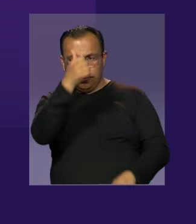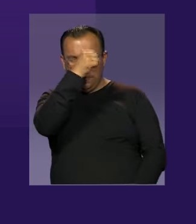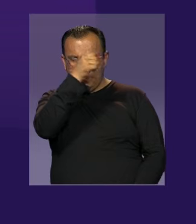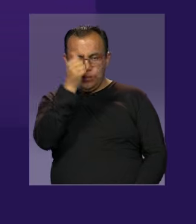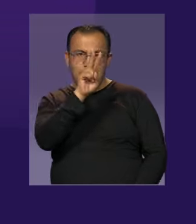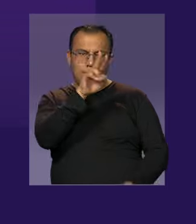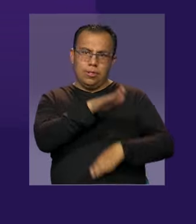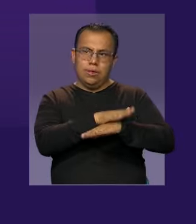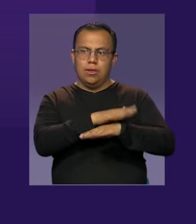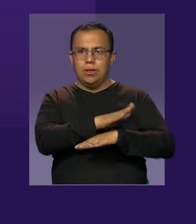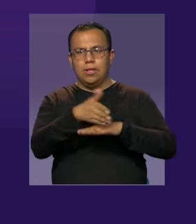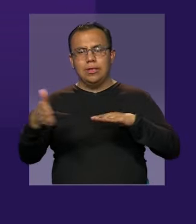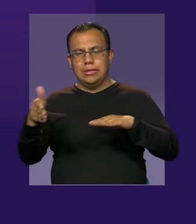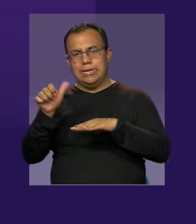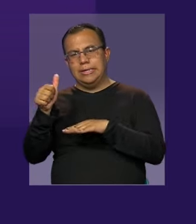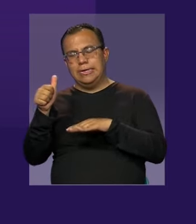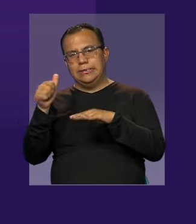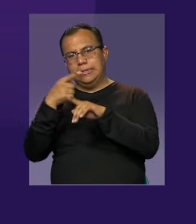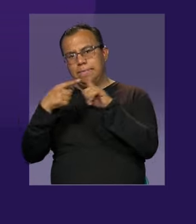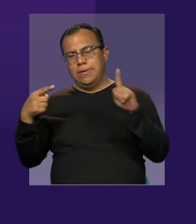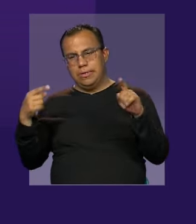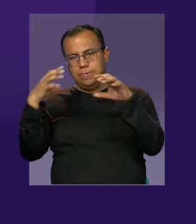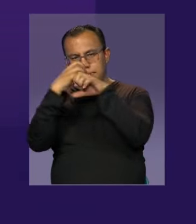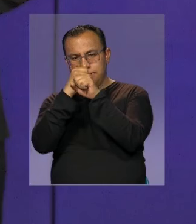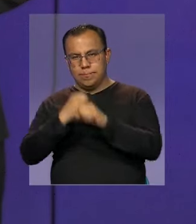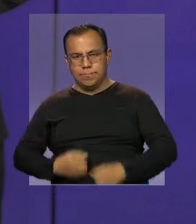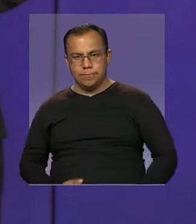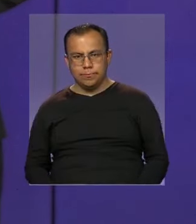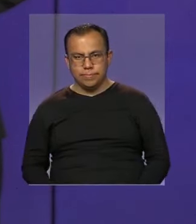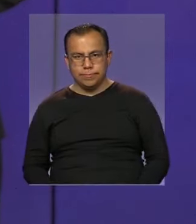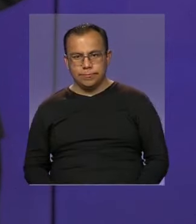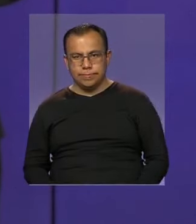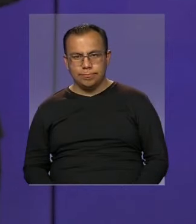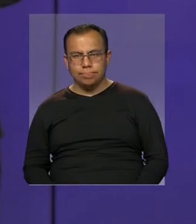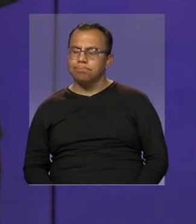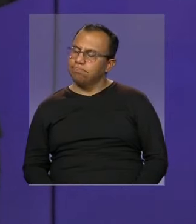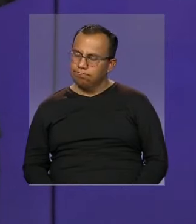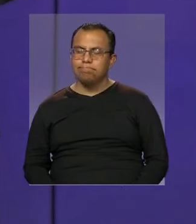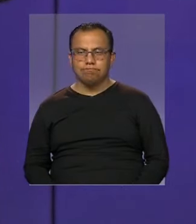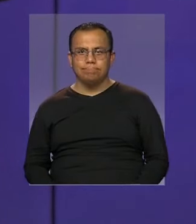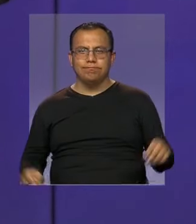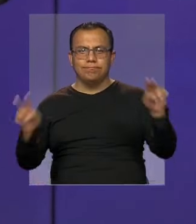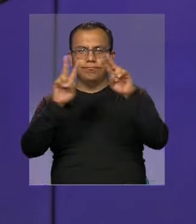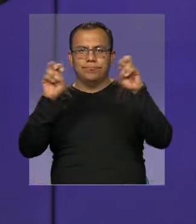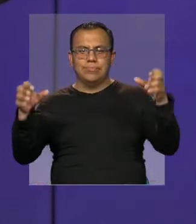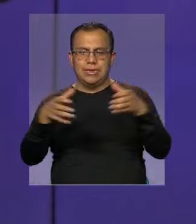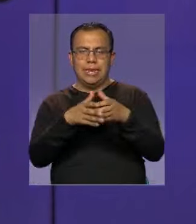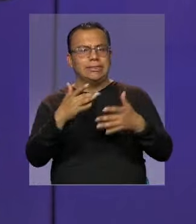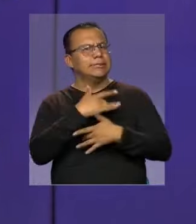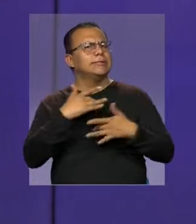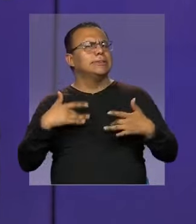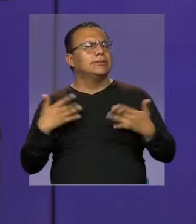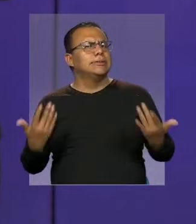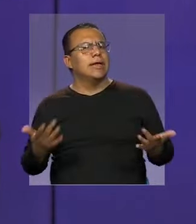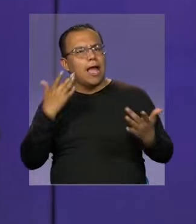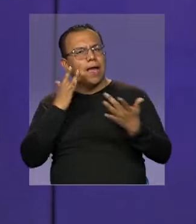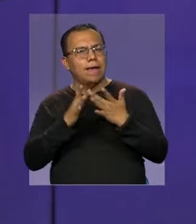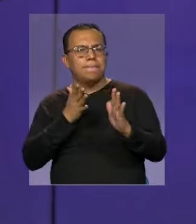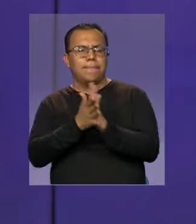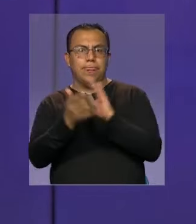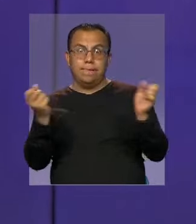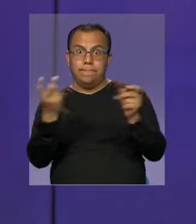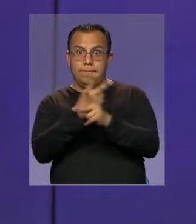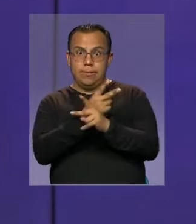de 2 de la tarde hasta las 10 y media de la noche. Y continuamos hablando del sector salud porque se presenta